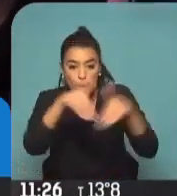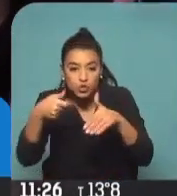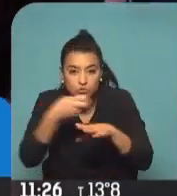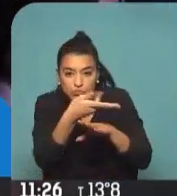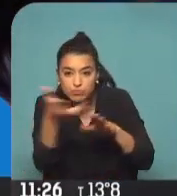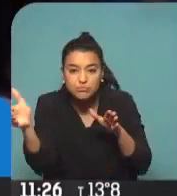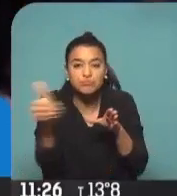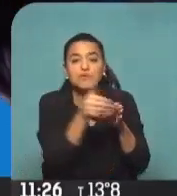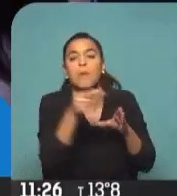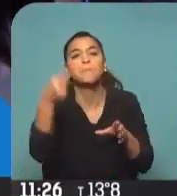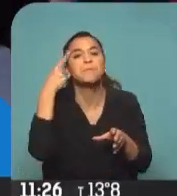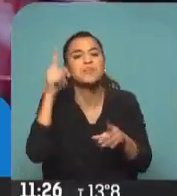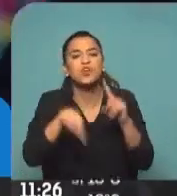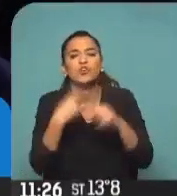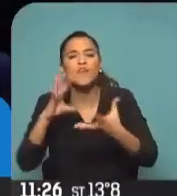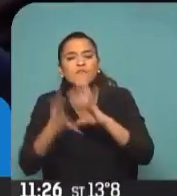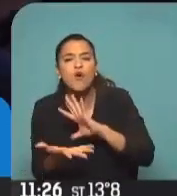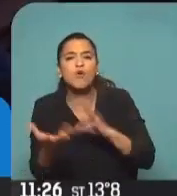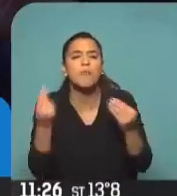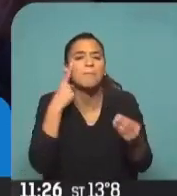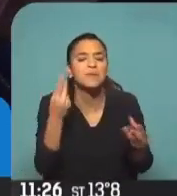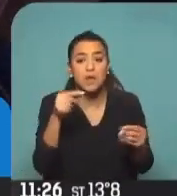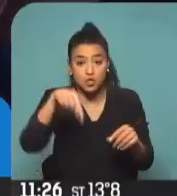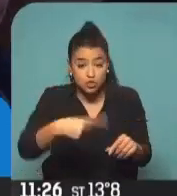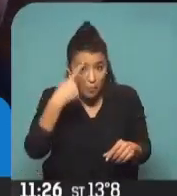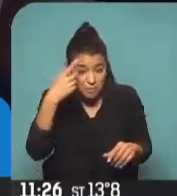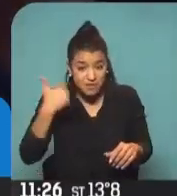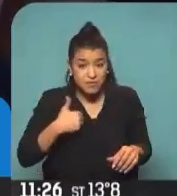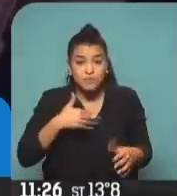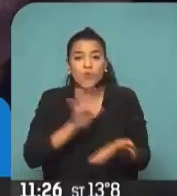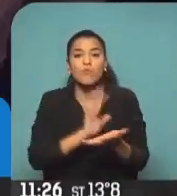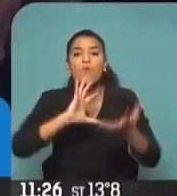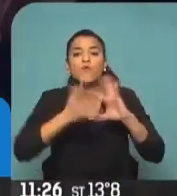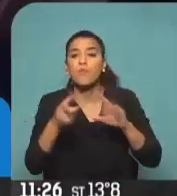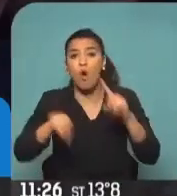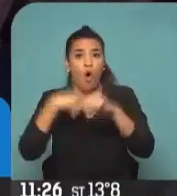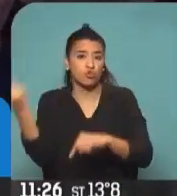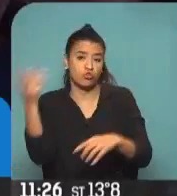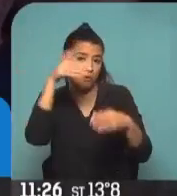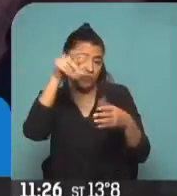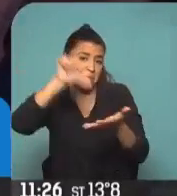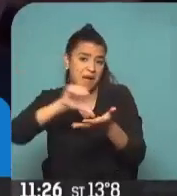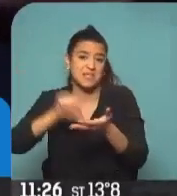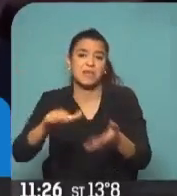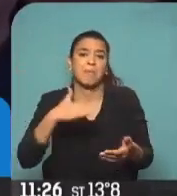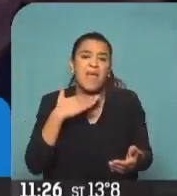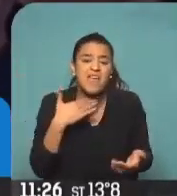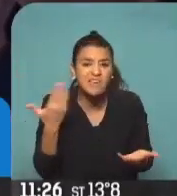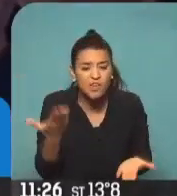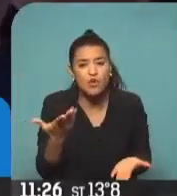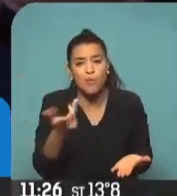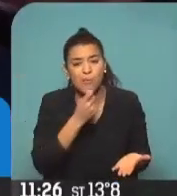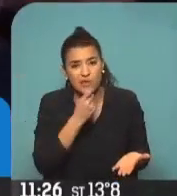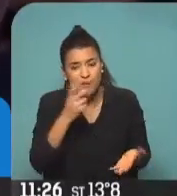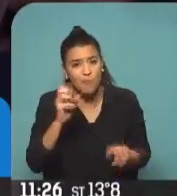que debería hacerse por otro tipo de canales? Es que en realidad yo creo que Argentina tiene que ir a un esquema como tienen otros países del mundo. México tal vez es